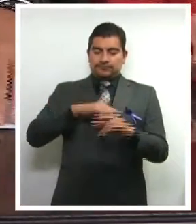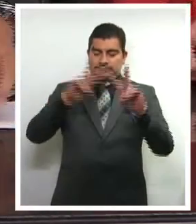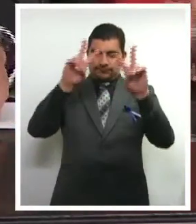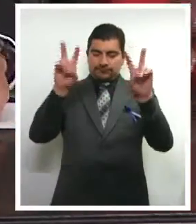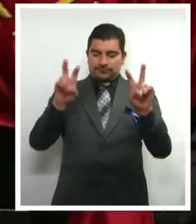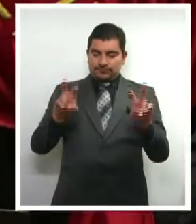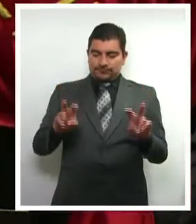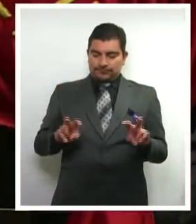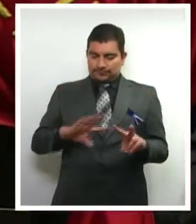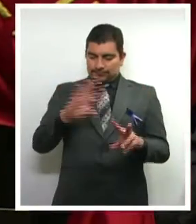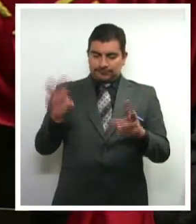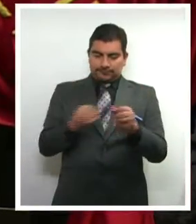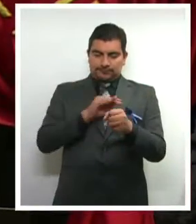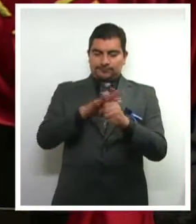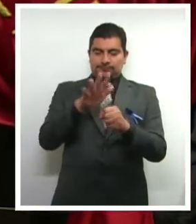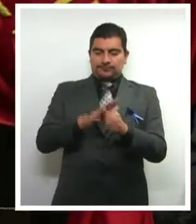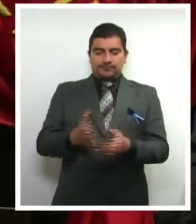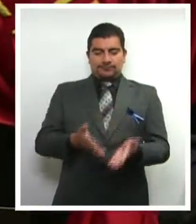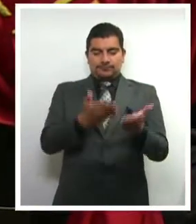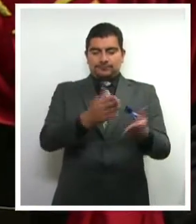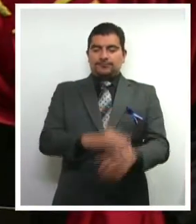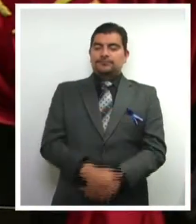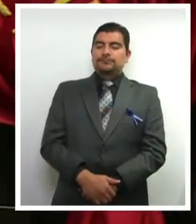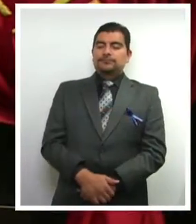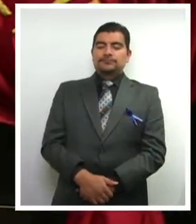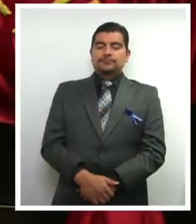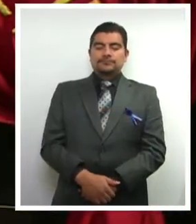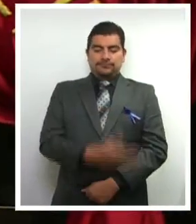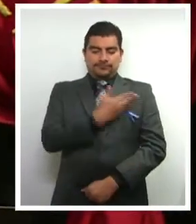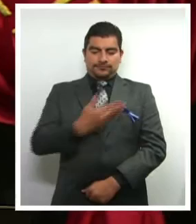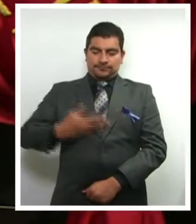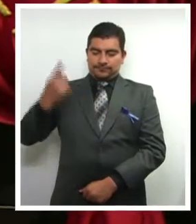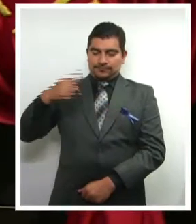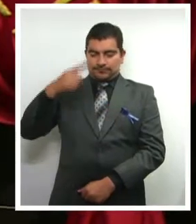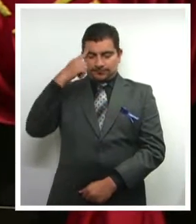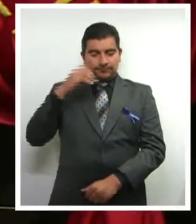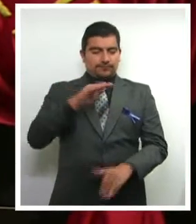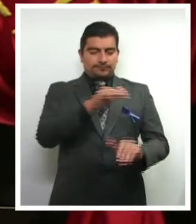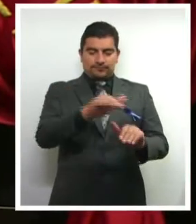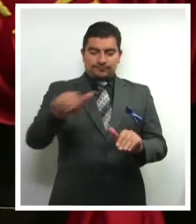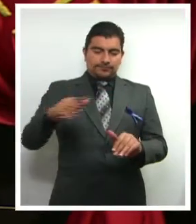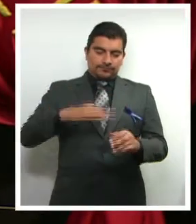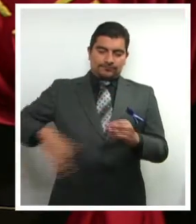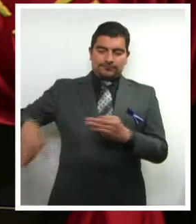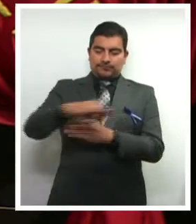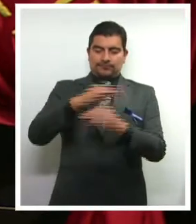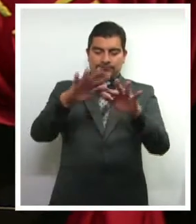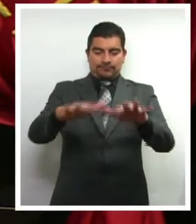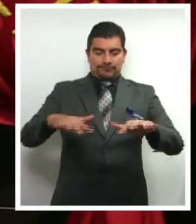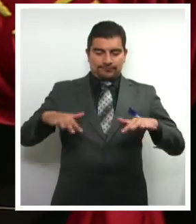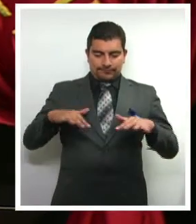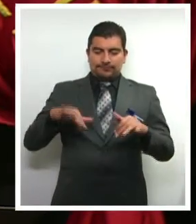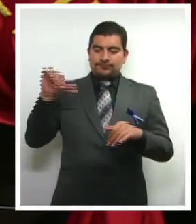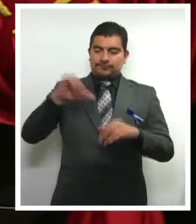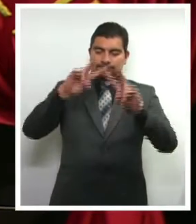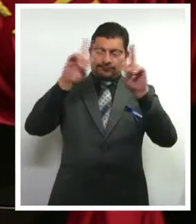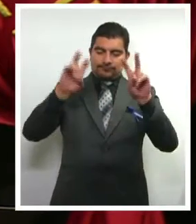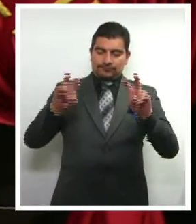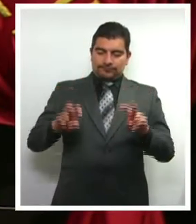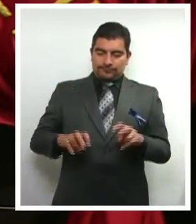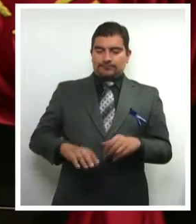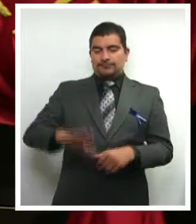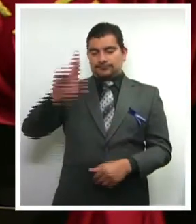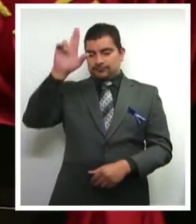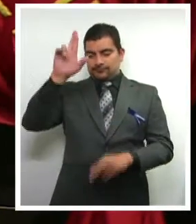día. Por instrucciones de la presidencia se consulta a la Asamblea si se aprueba el orden del día. Los y